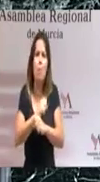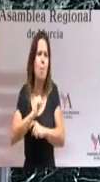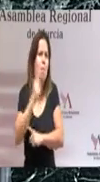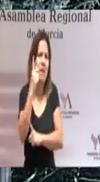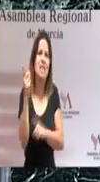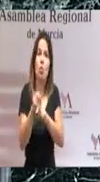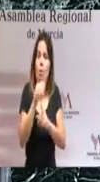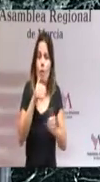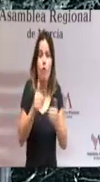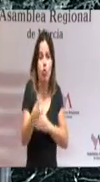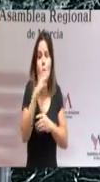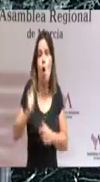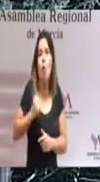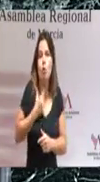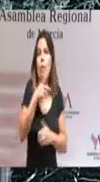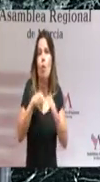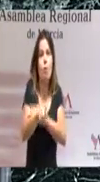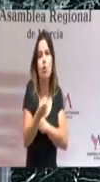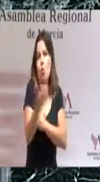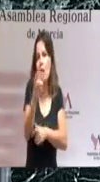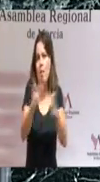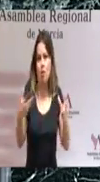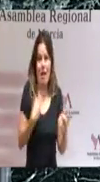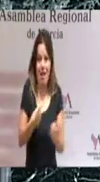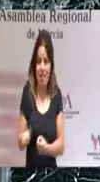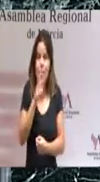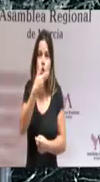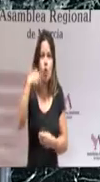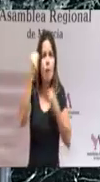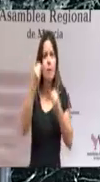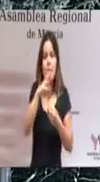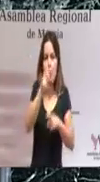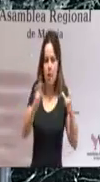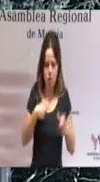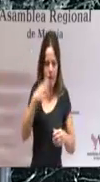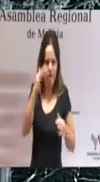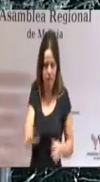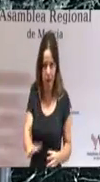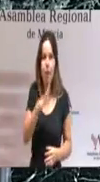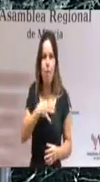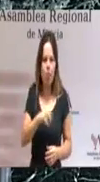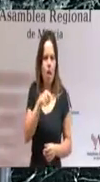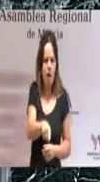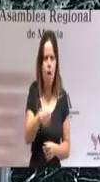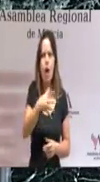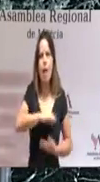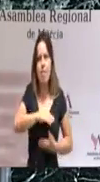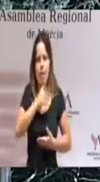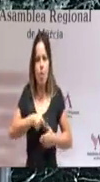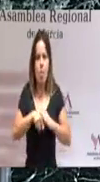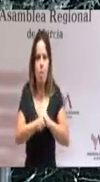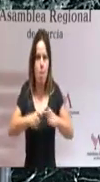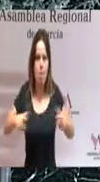al futuro, a la oportunidad y al progreso de cualquier persona? Porque creemos en las personas, en su potencial, en su capacidad para